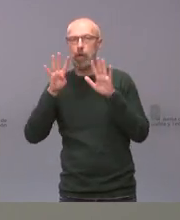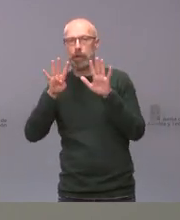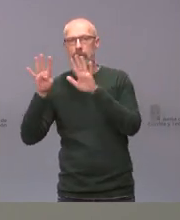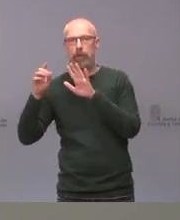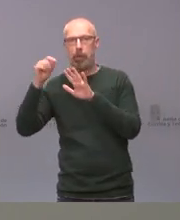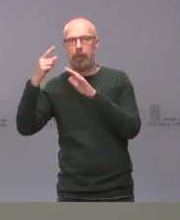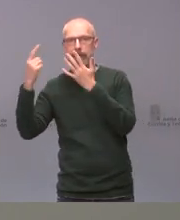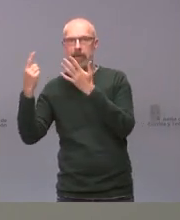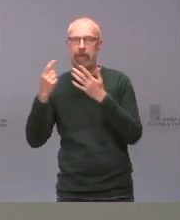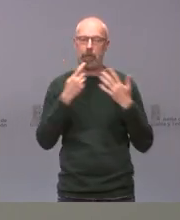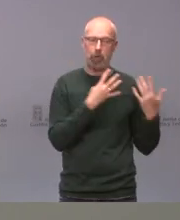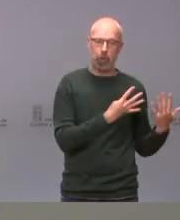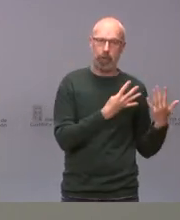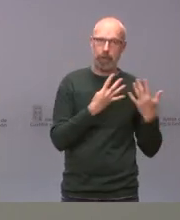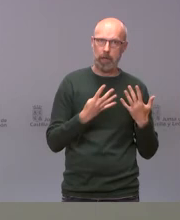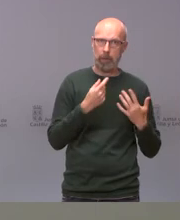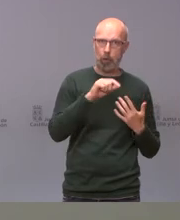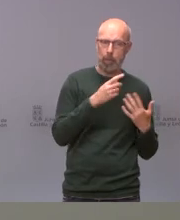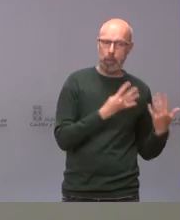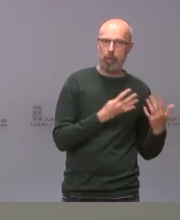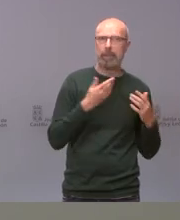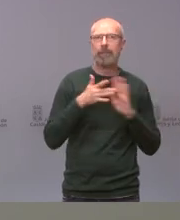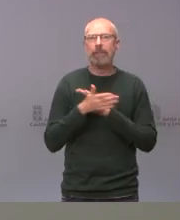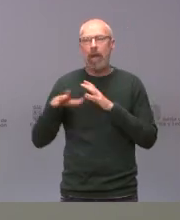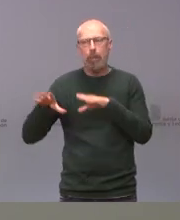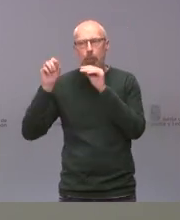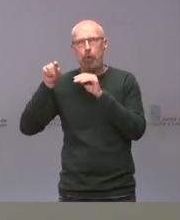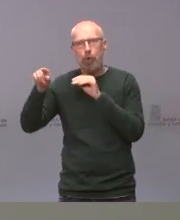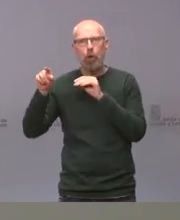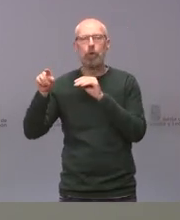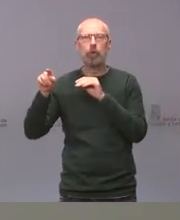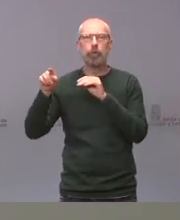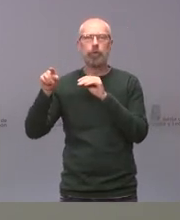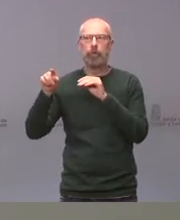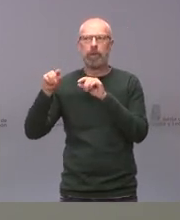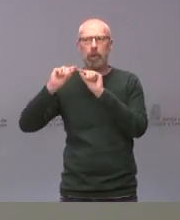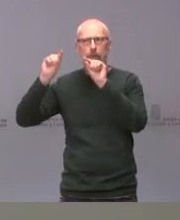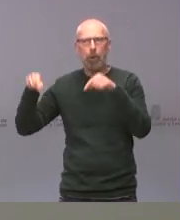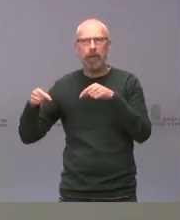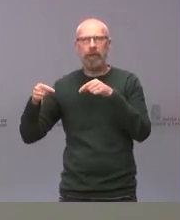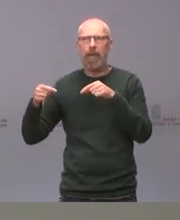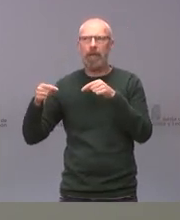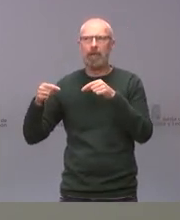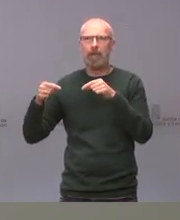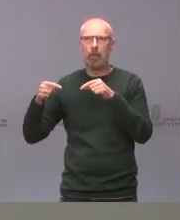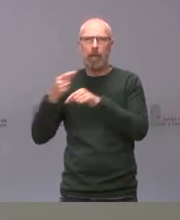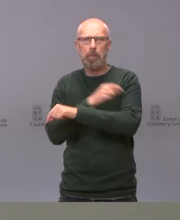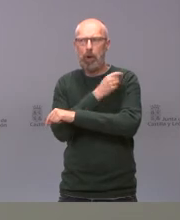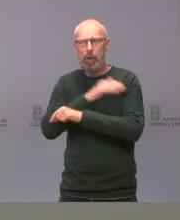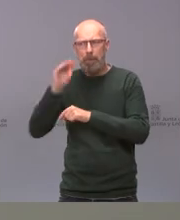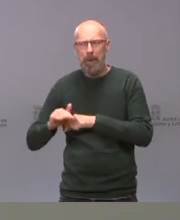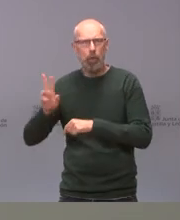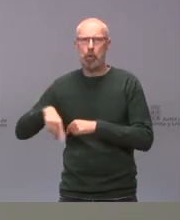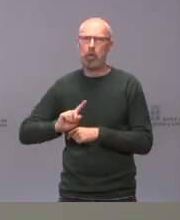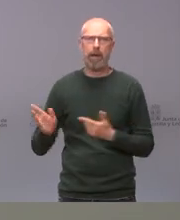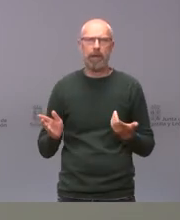es 97,9. Es decir, Burgos ni mucho menos es la provincia que menos. En general, en